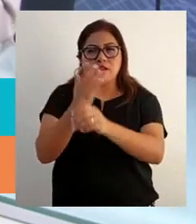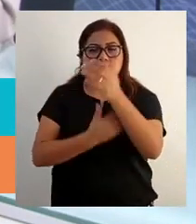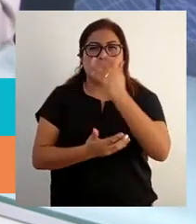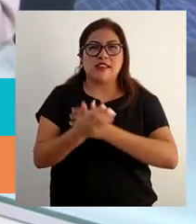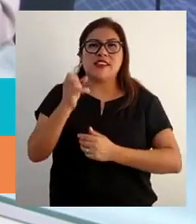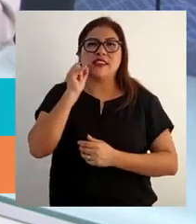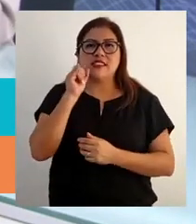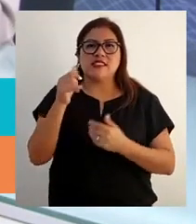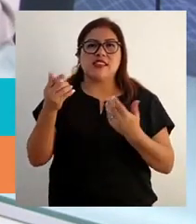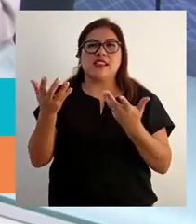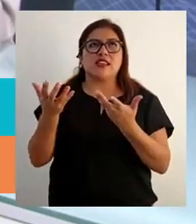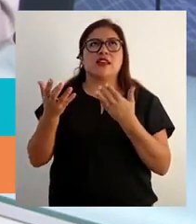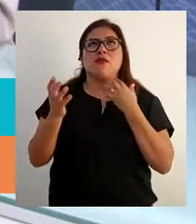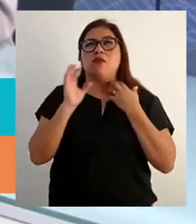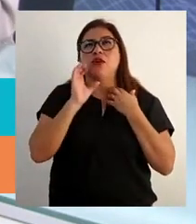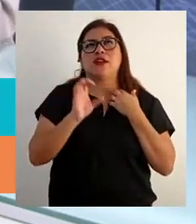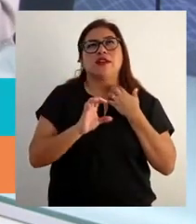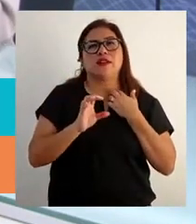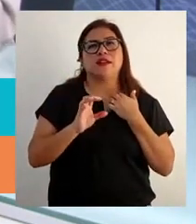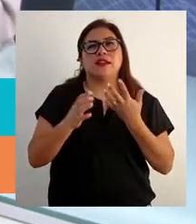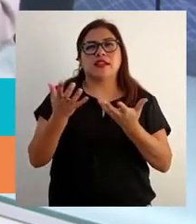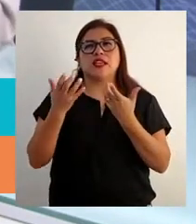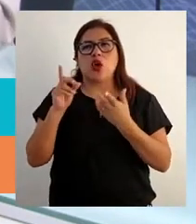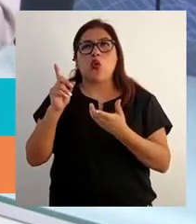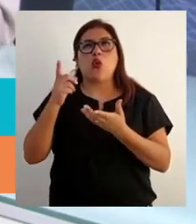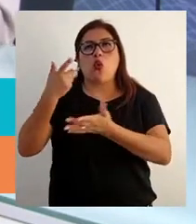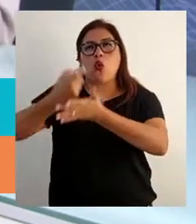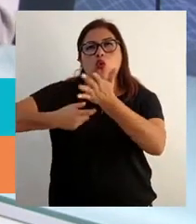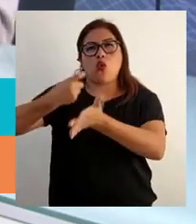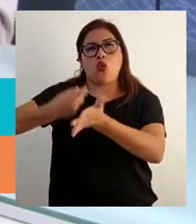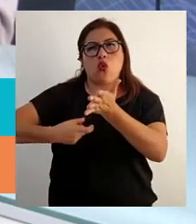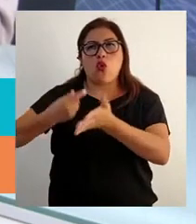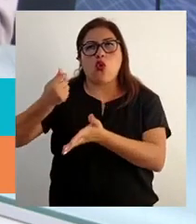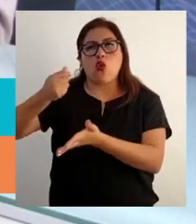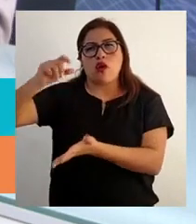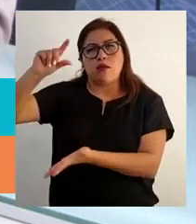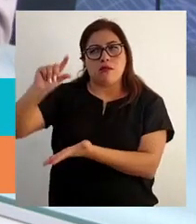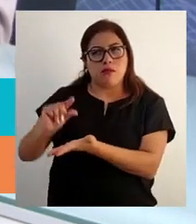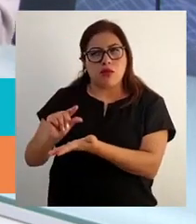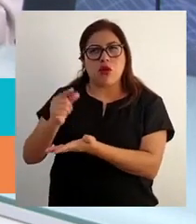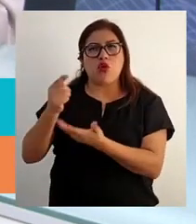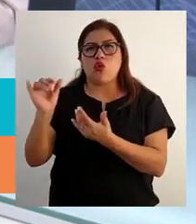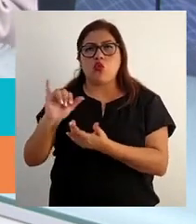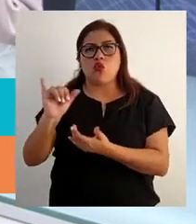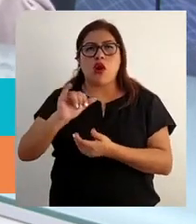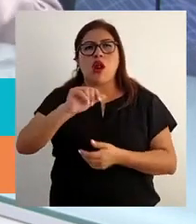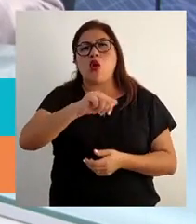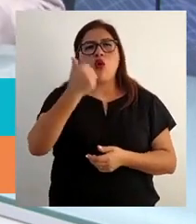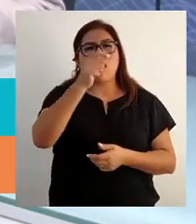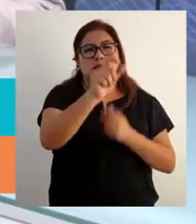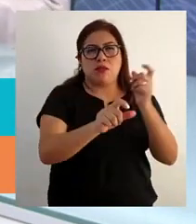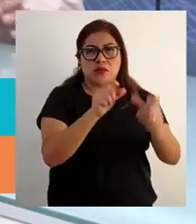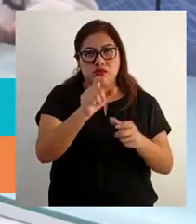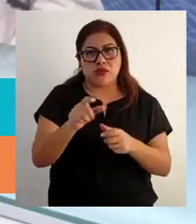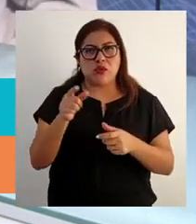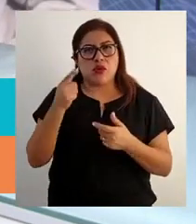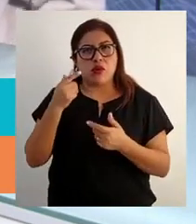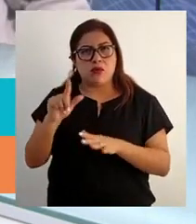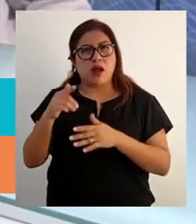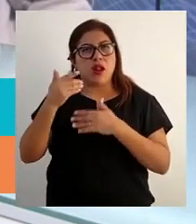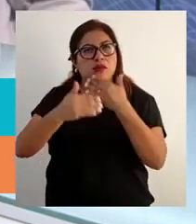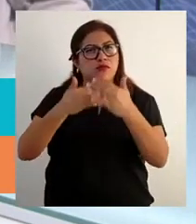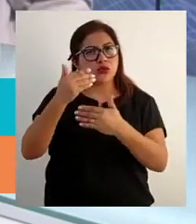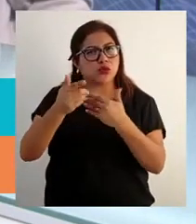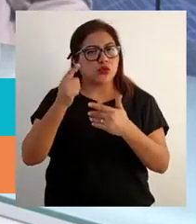tenga una tarifa menor que cualquier persona para pagar estos aranceles judiciales?